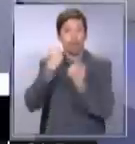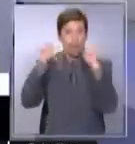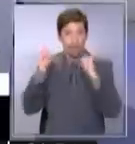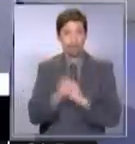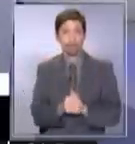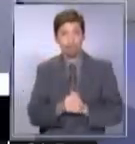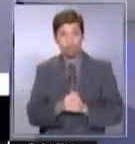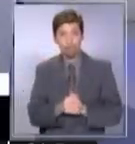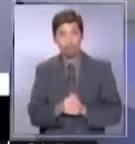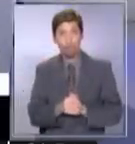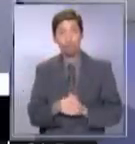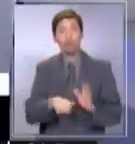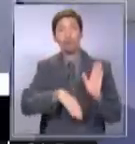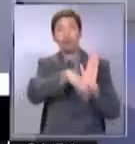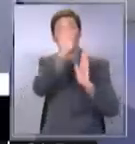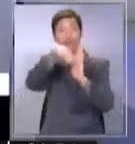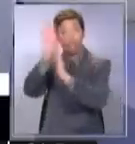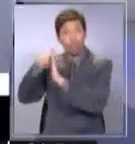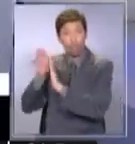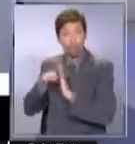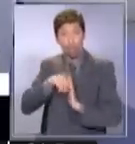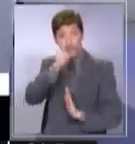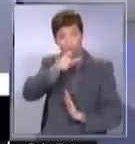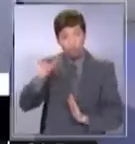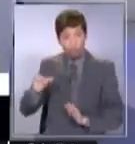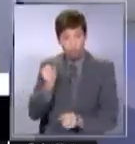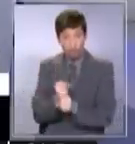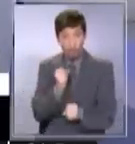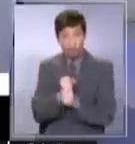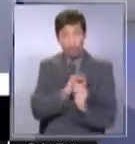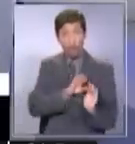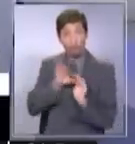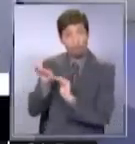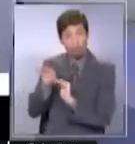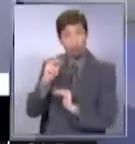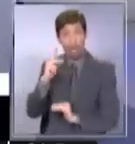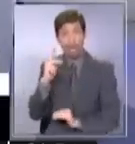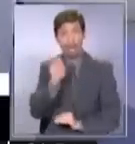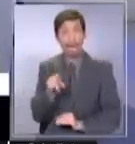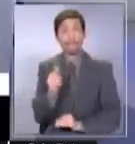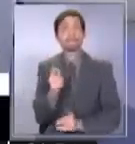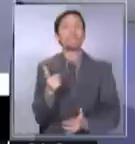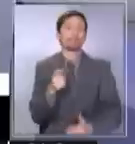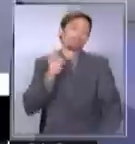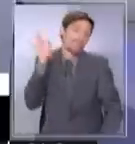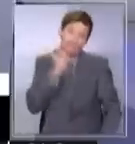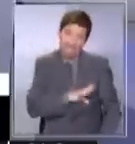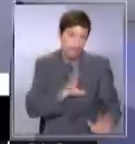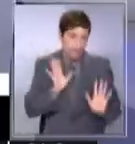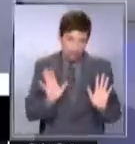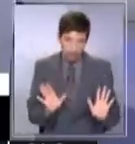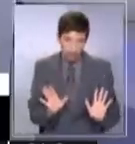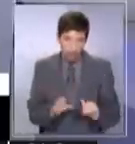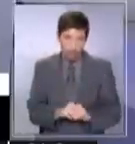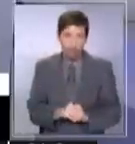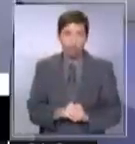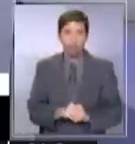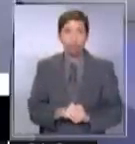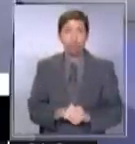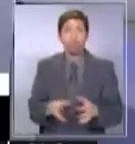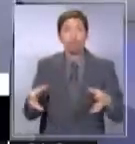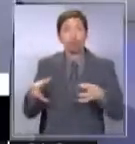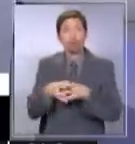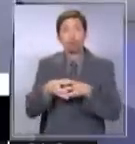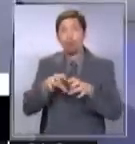en su amplia mayoría de las personas son todos de origen chileno estamos todos trabajando desde hace mucho tiempo eh Hay un equipo que está dividido en